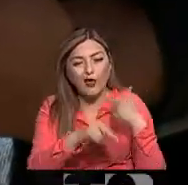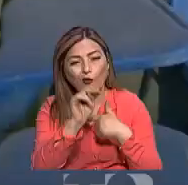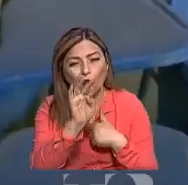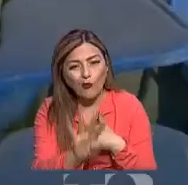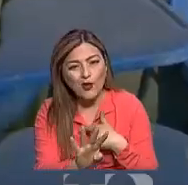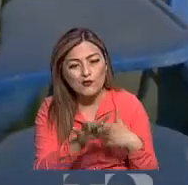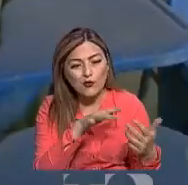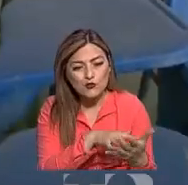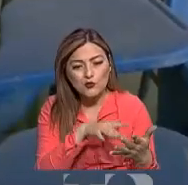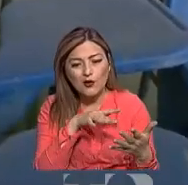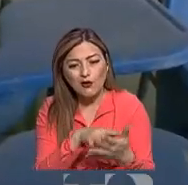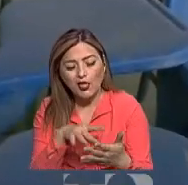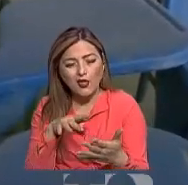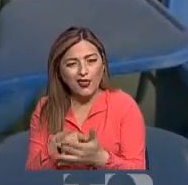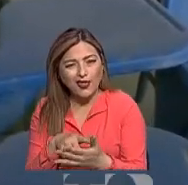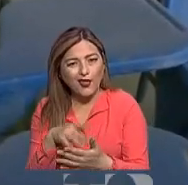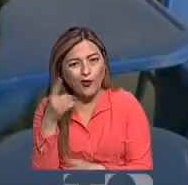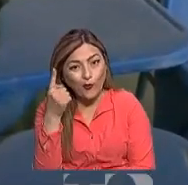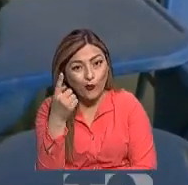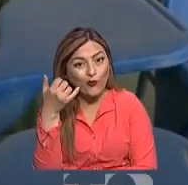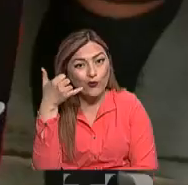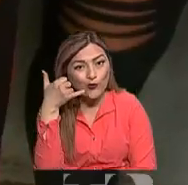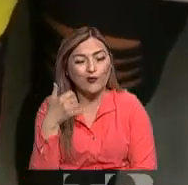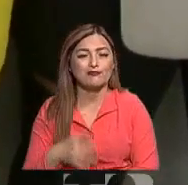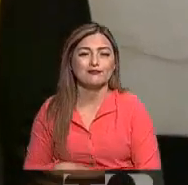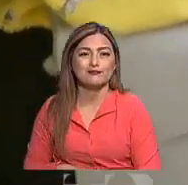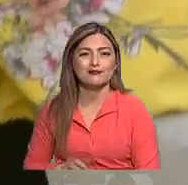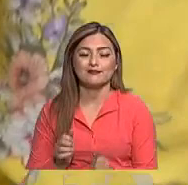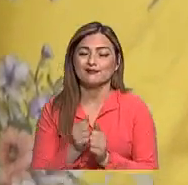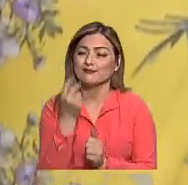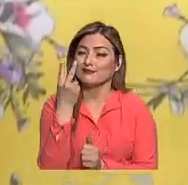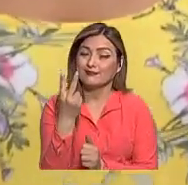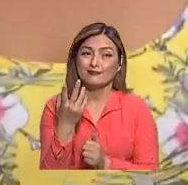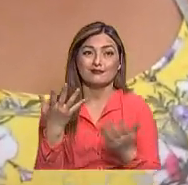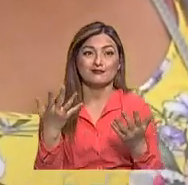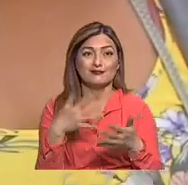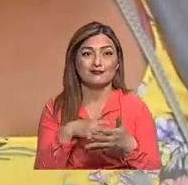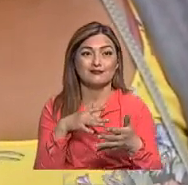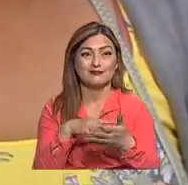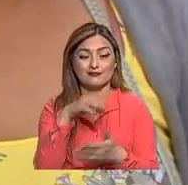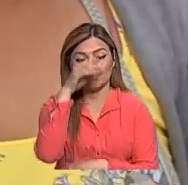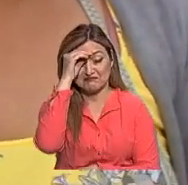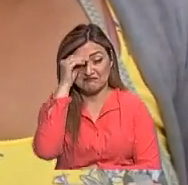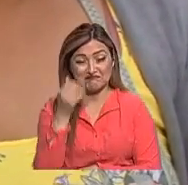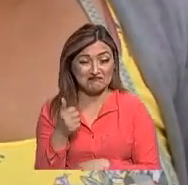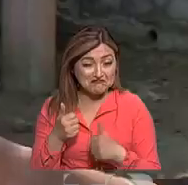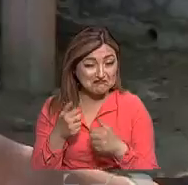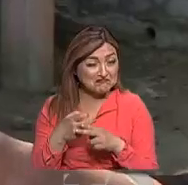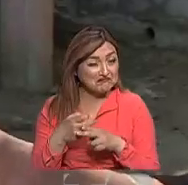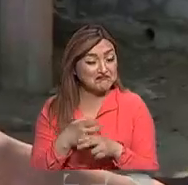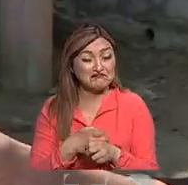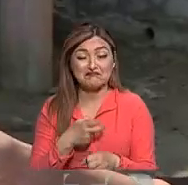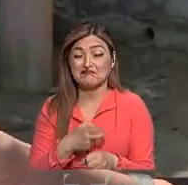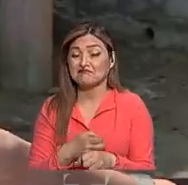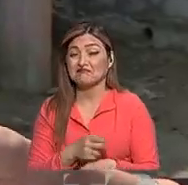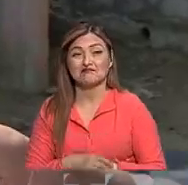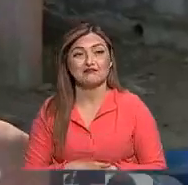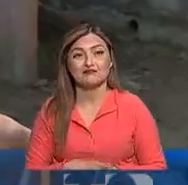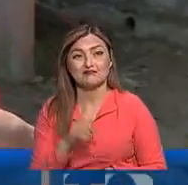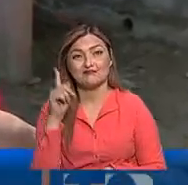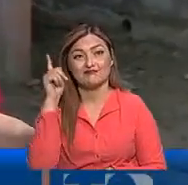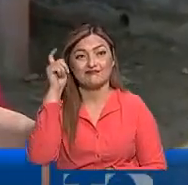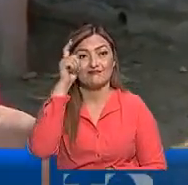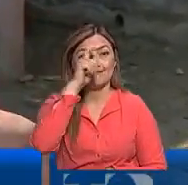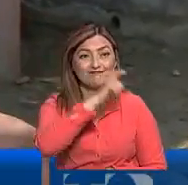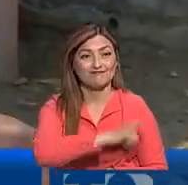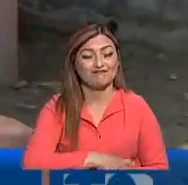estudiar y ya dos periodos lectivos después acepta que no han aprendido de la forma correcta es difícil para nosotros en